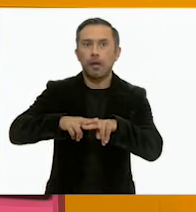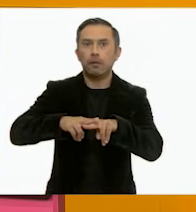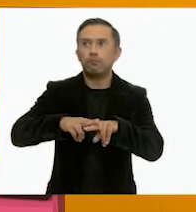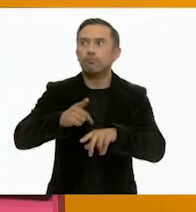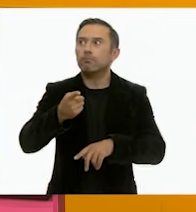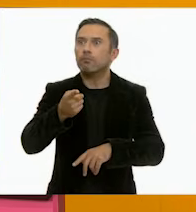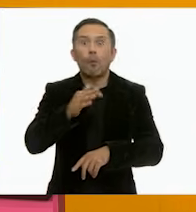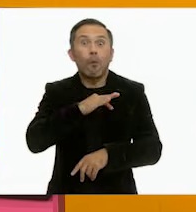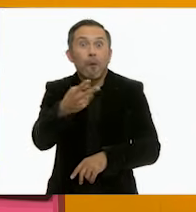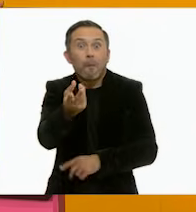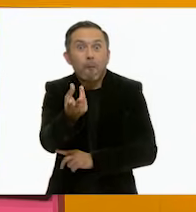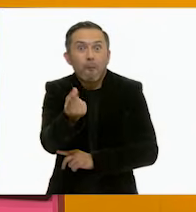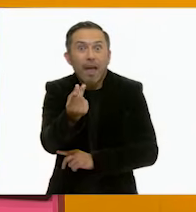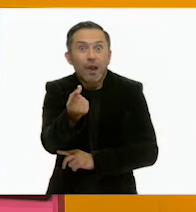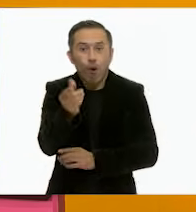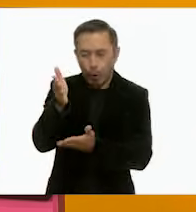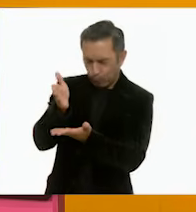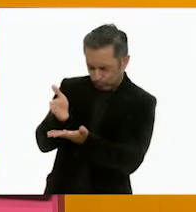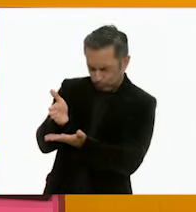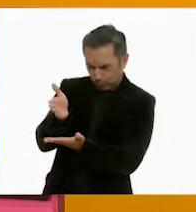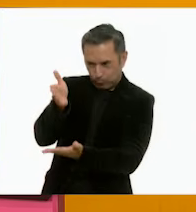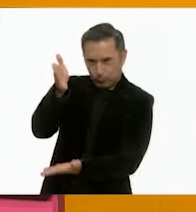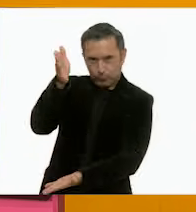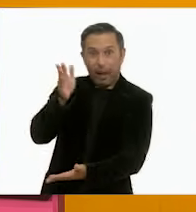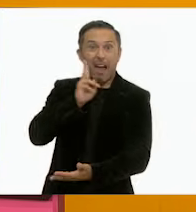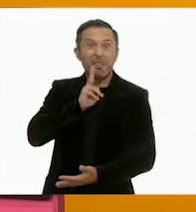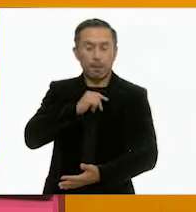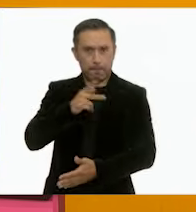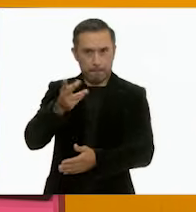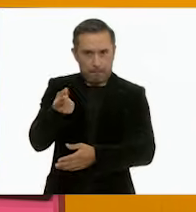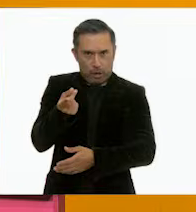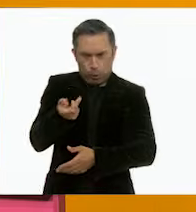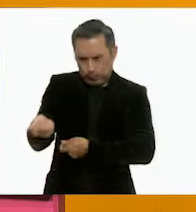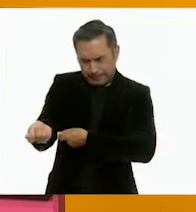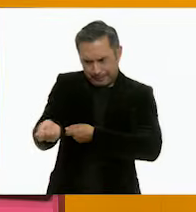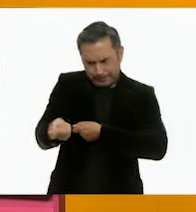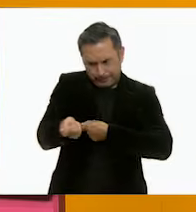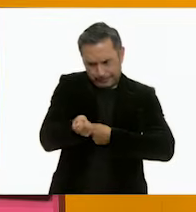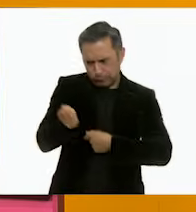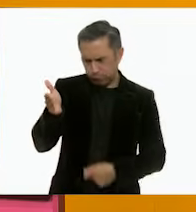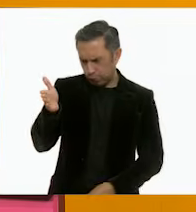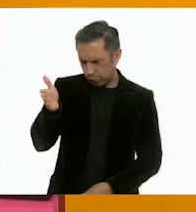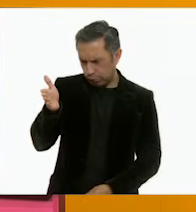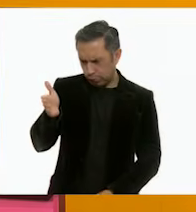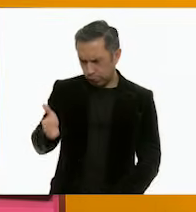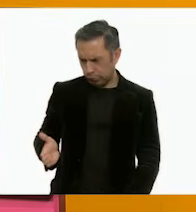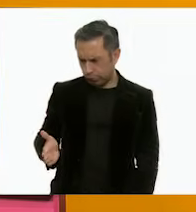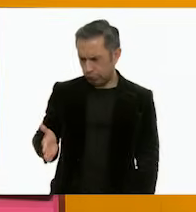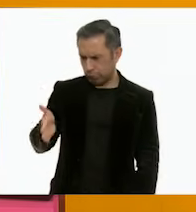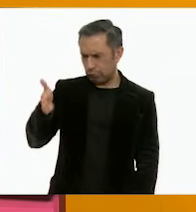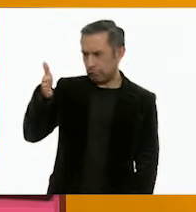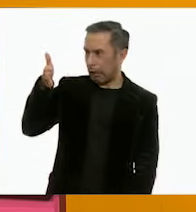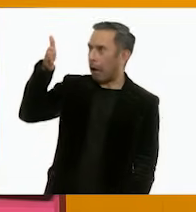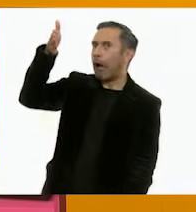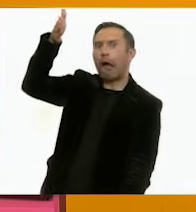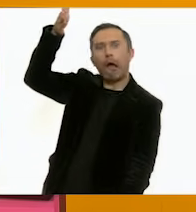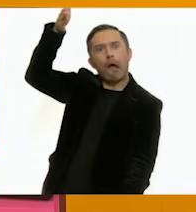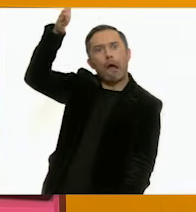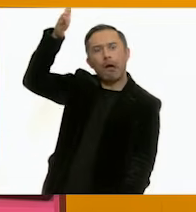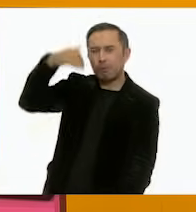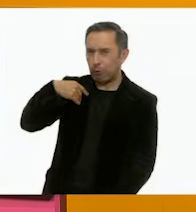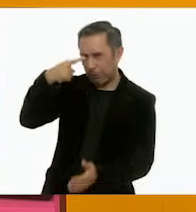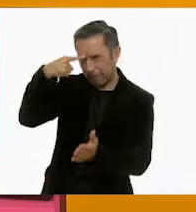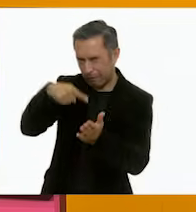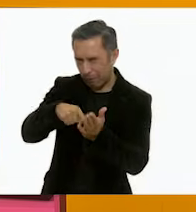traer a tu perro y medirlo a ver qué tal está, más pequeño que tú, o más grande, no creo, ¿verdad? Pero vamos a